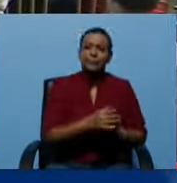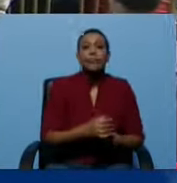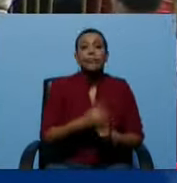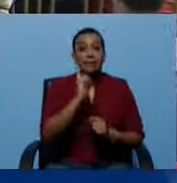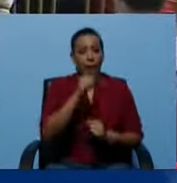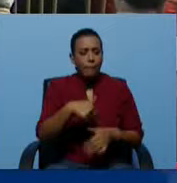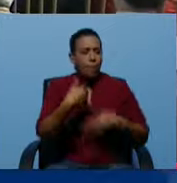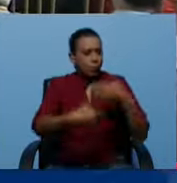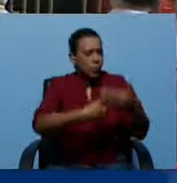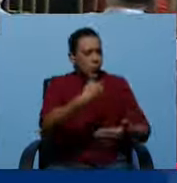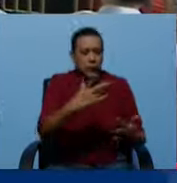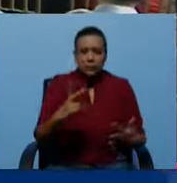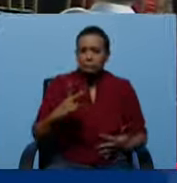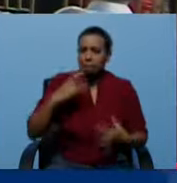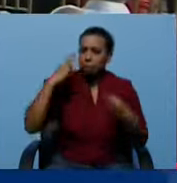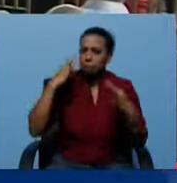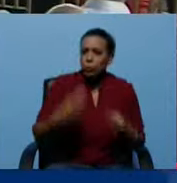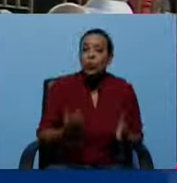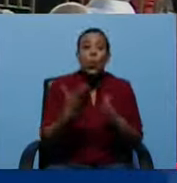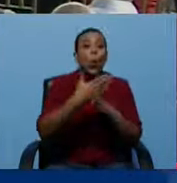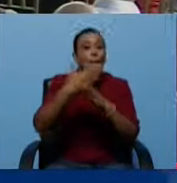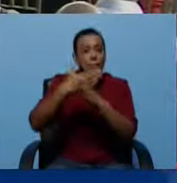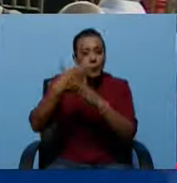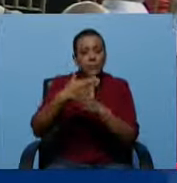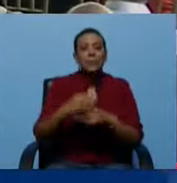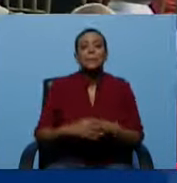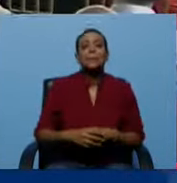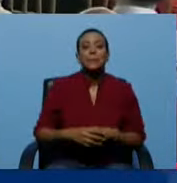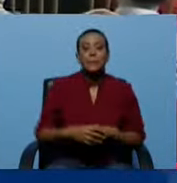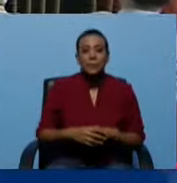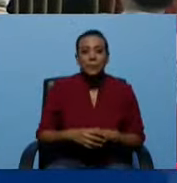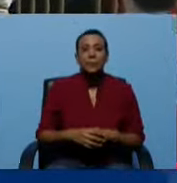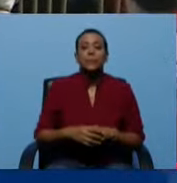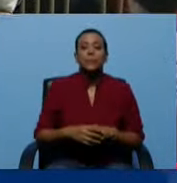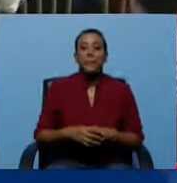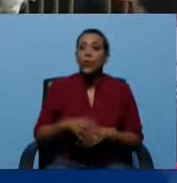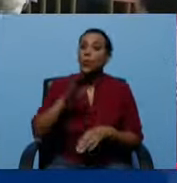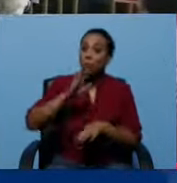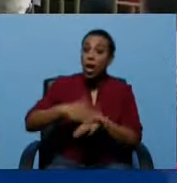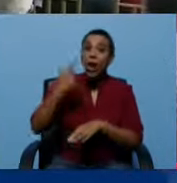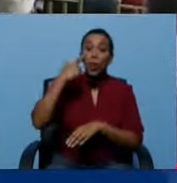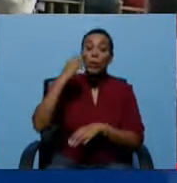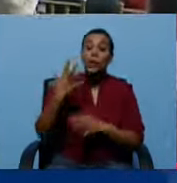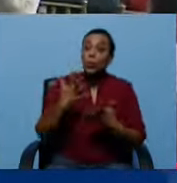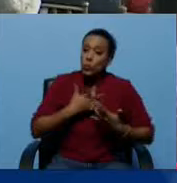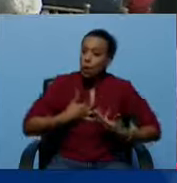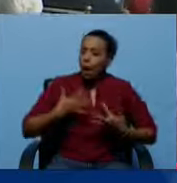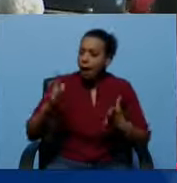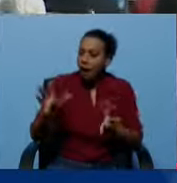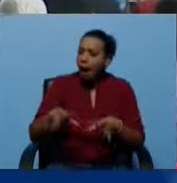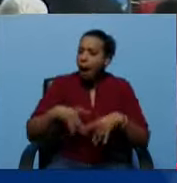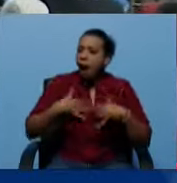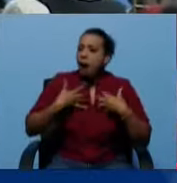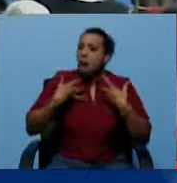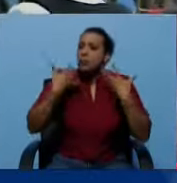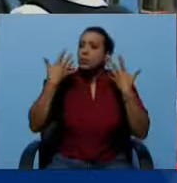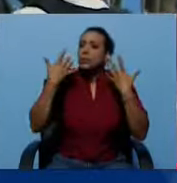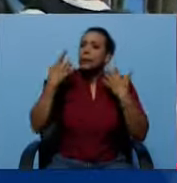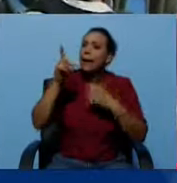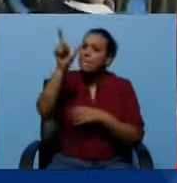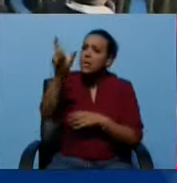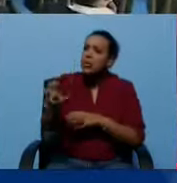para elevar su memoria histórica y compartir sus semblanzas. Porque uno tiene que inspirarse en